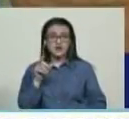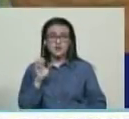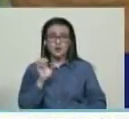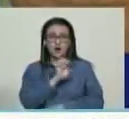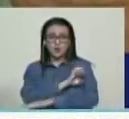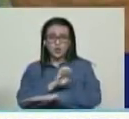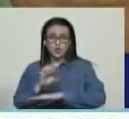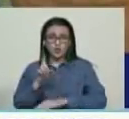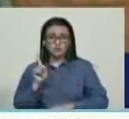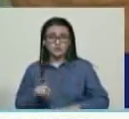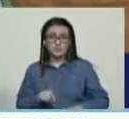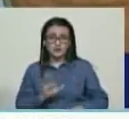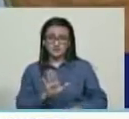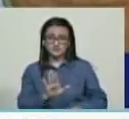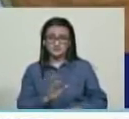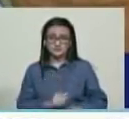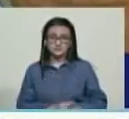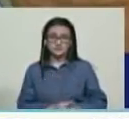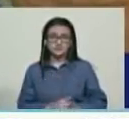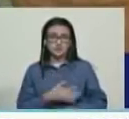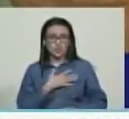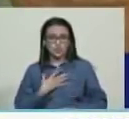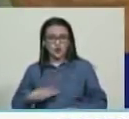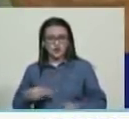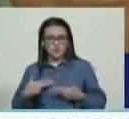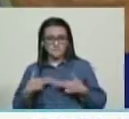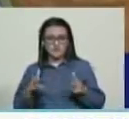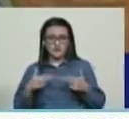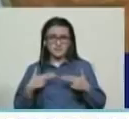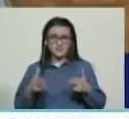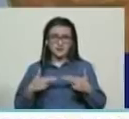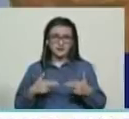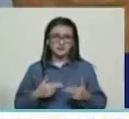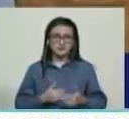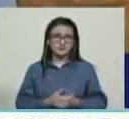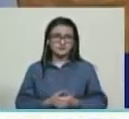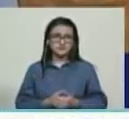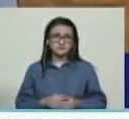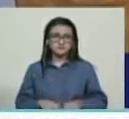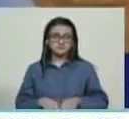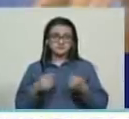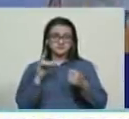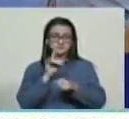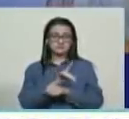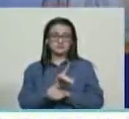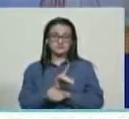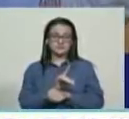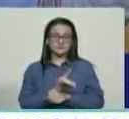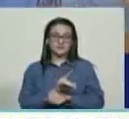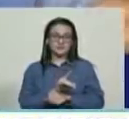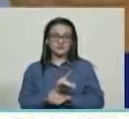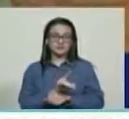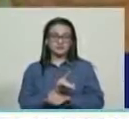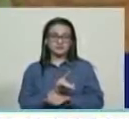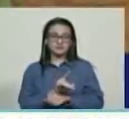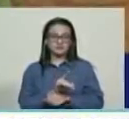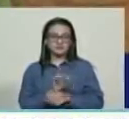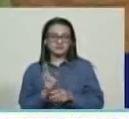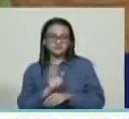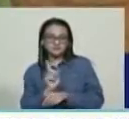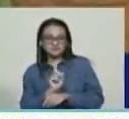ecuatoriana. Y son los dueños de Panamá, que hoy traicionan al pensamiento bolivariano y se arrastran ante el